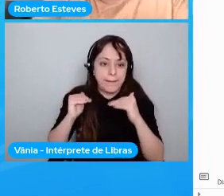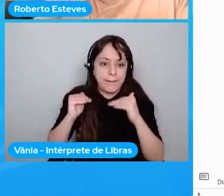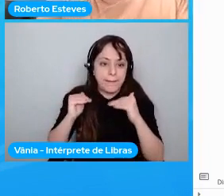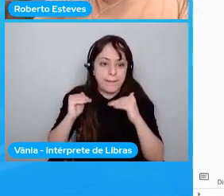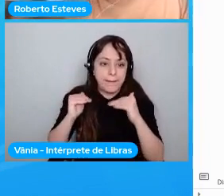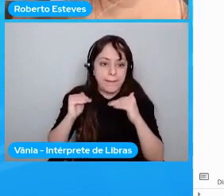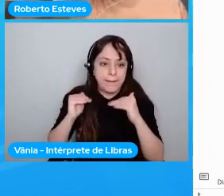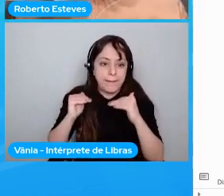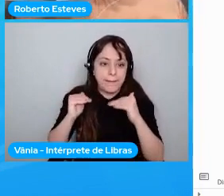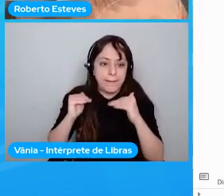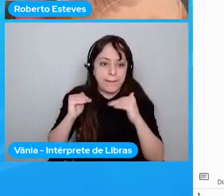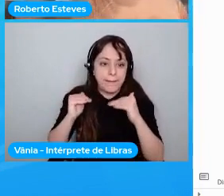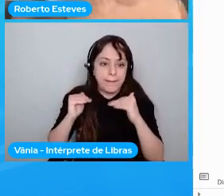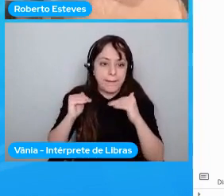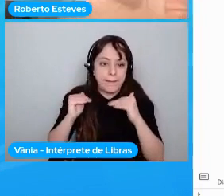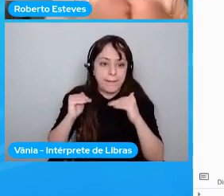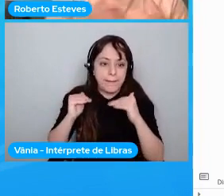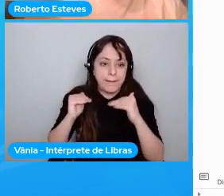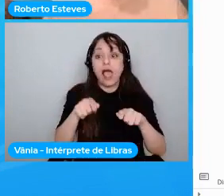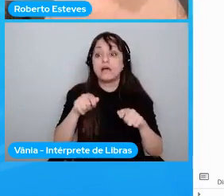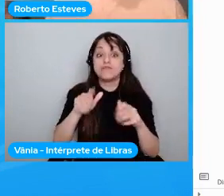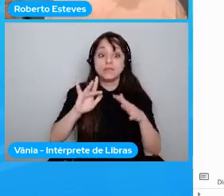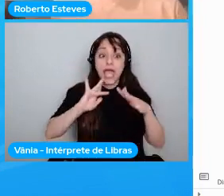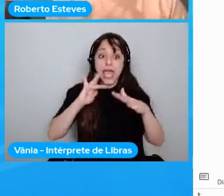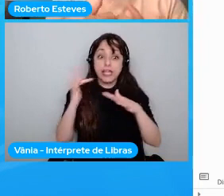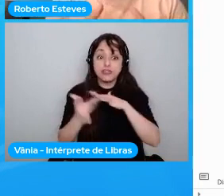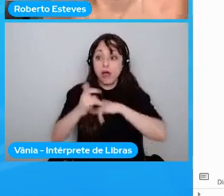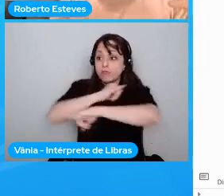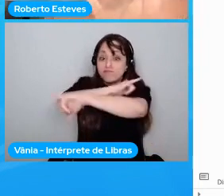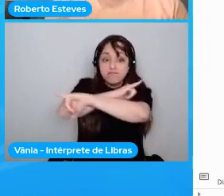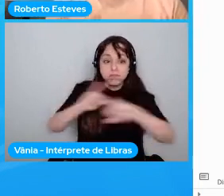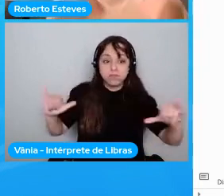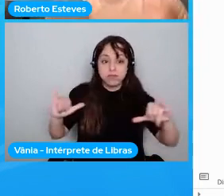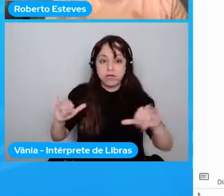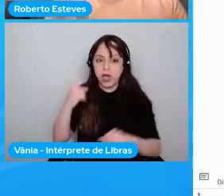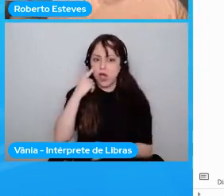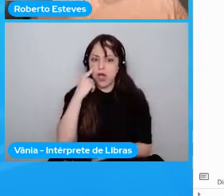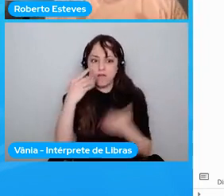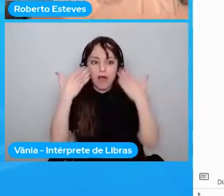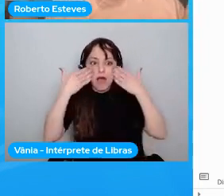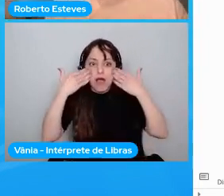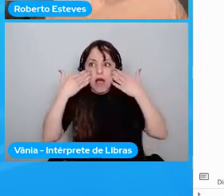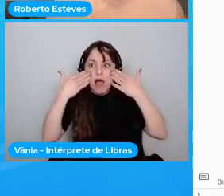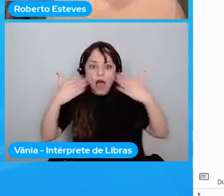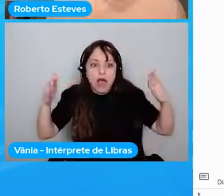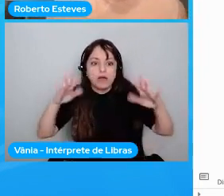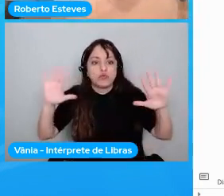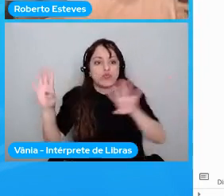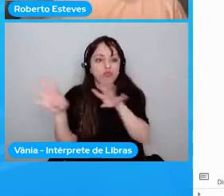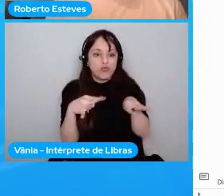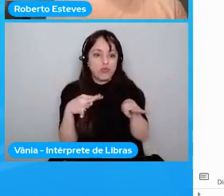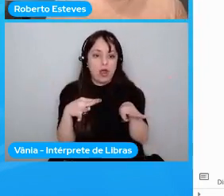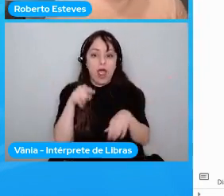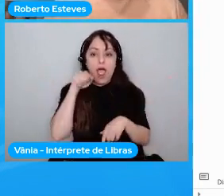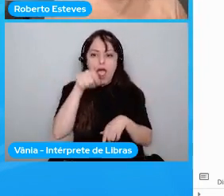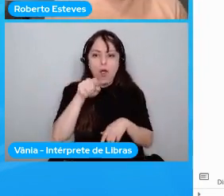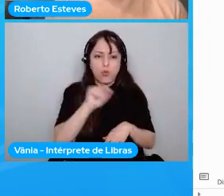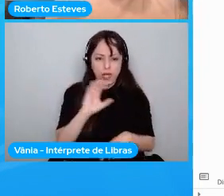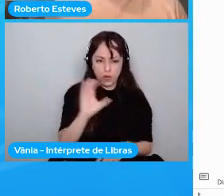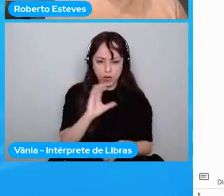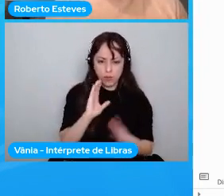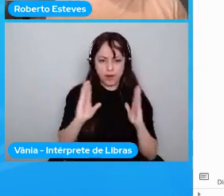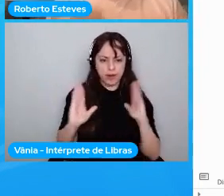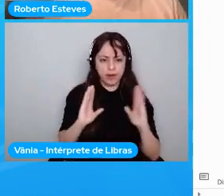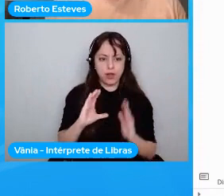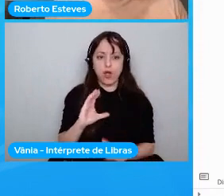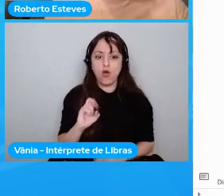publicarlo en alguna red social y decir, estas fueron las instituciones públicas con más contrataciones durante la emergencia COVID-19. Y empiezo a generar la